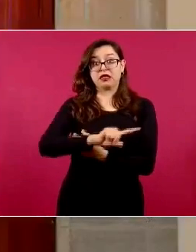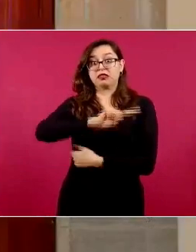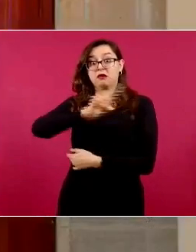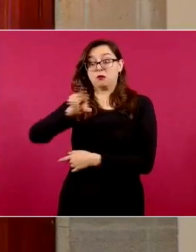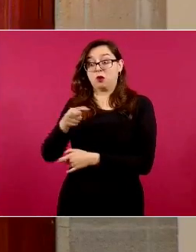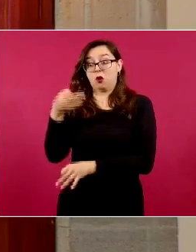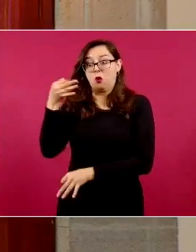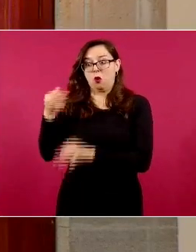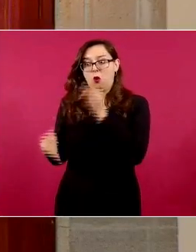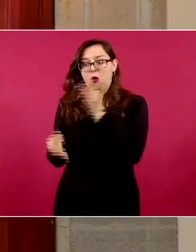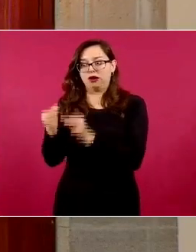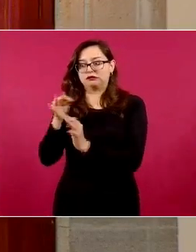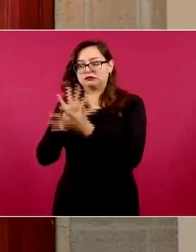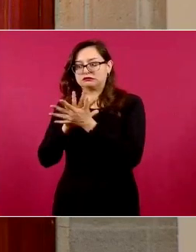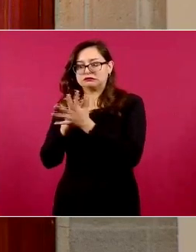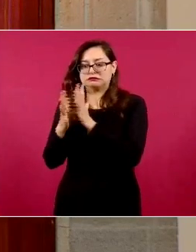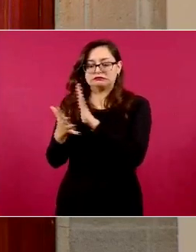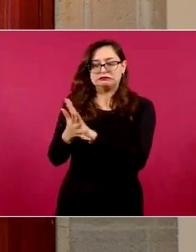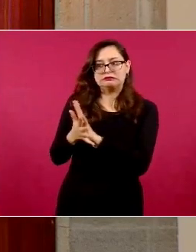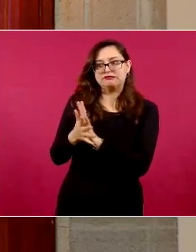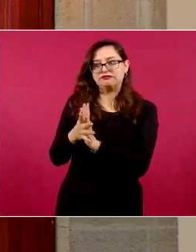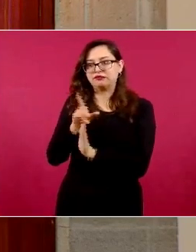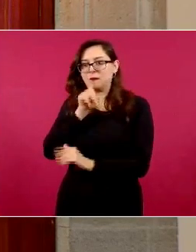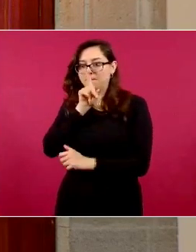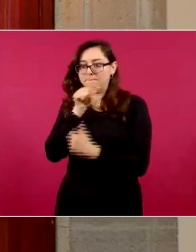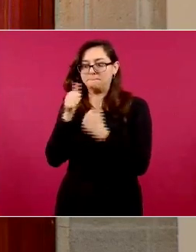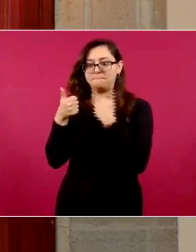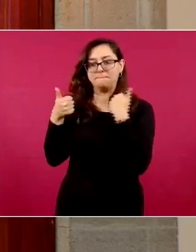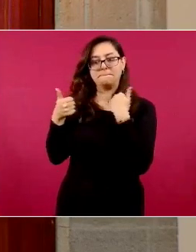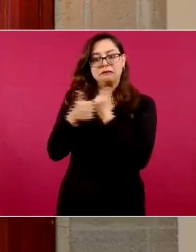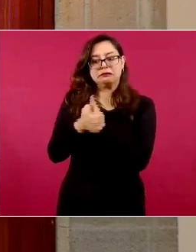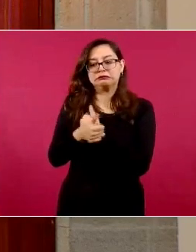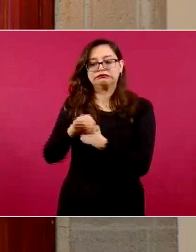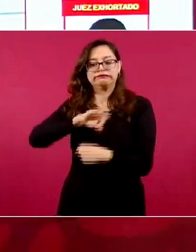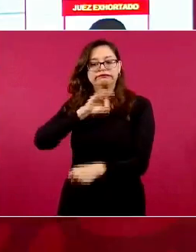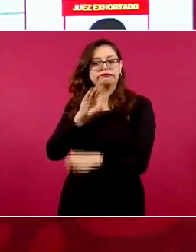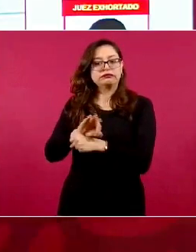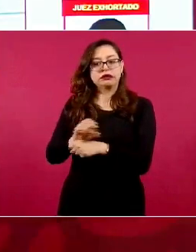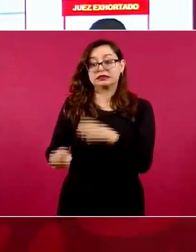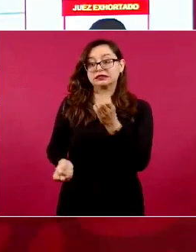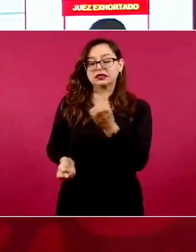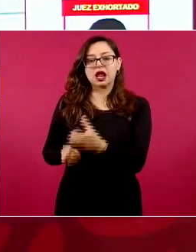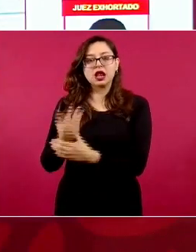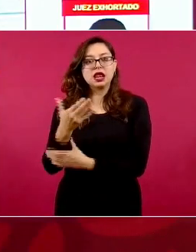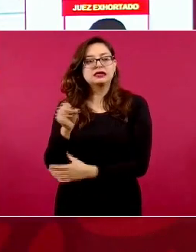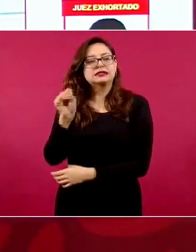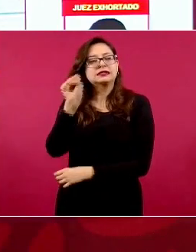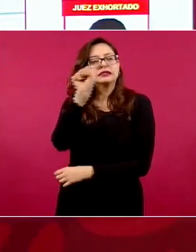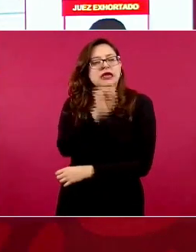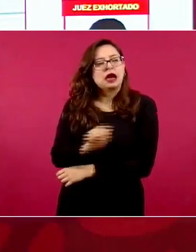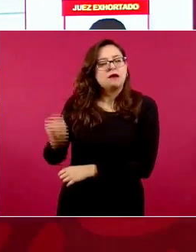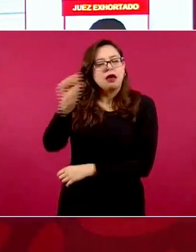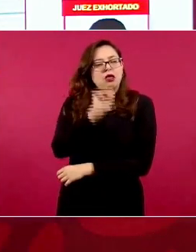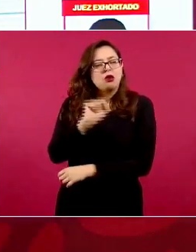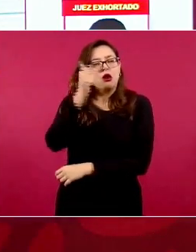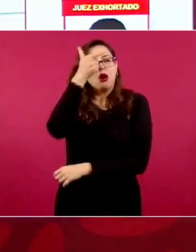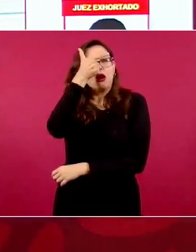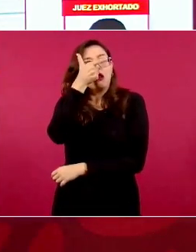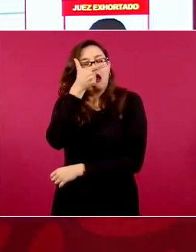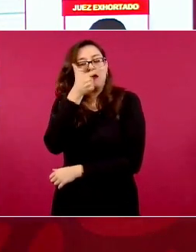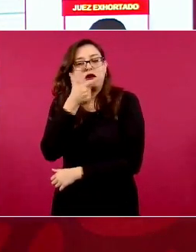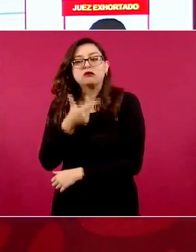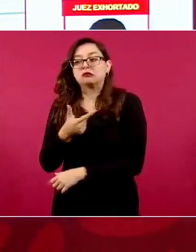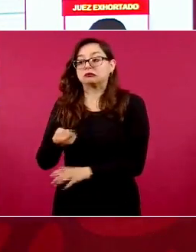prácticamente en la madrugada del del sábado, ya sábado, decretando la libertad.